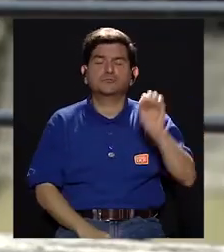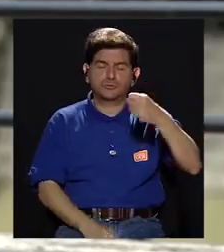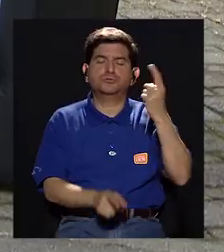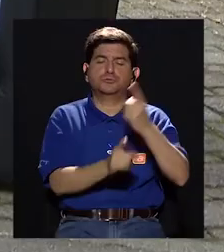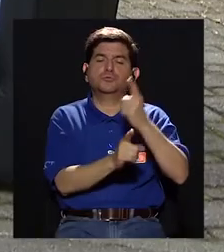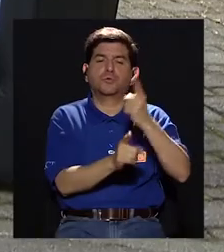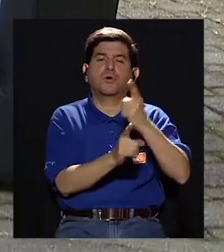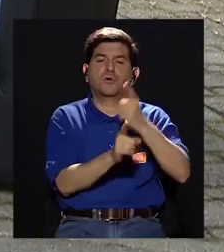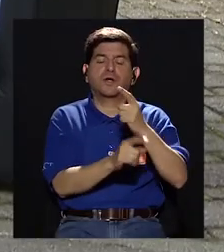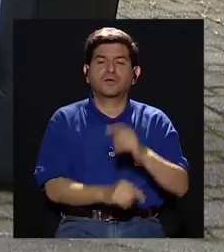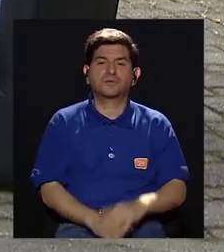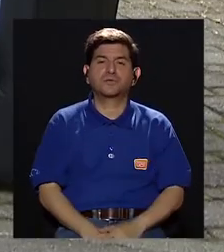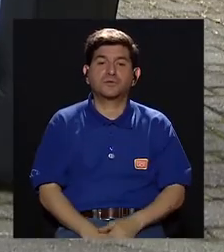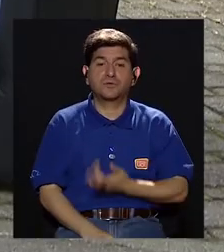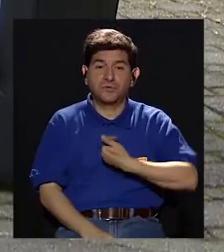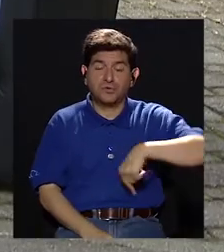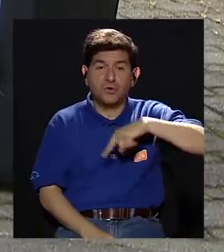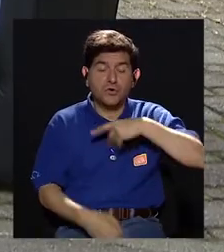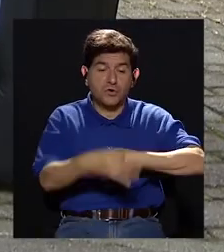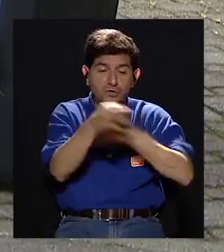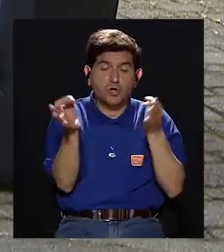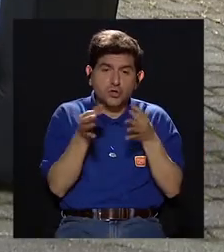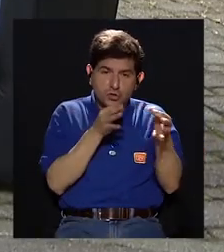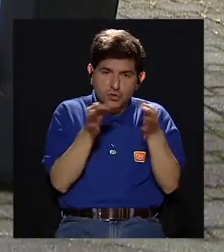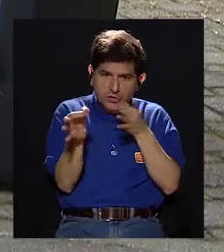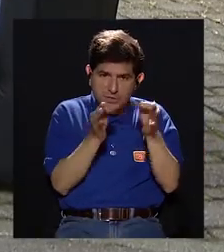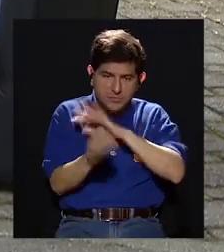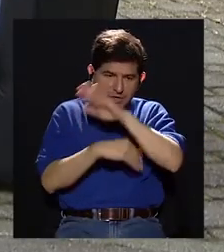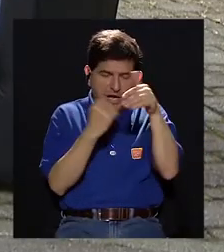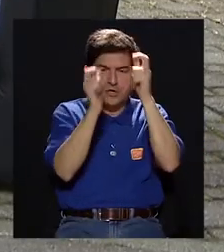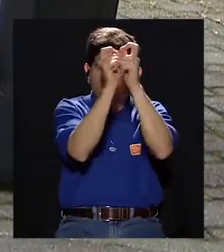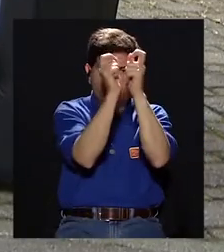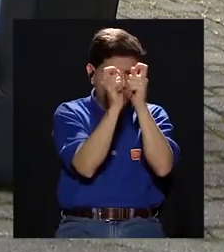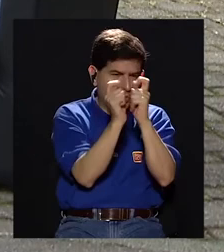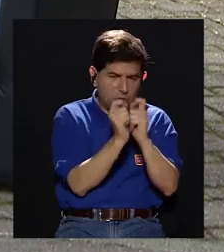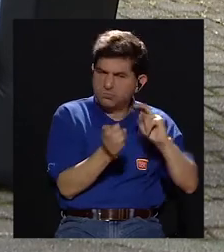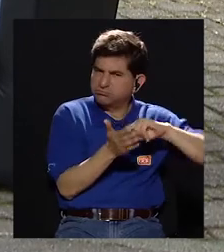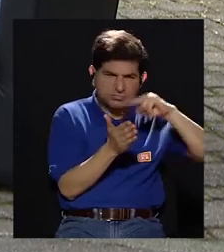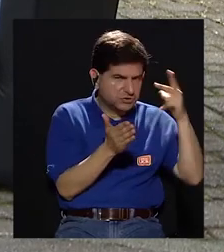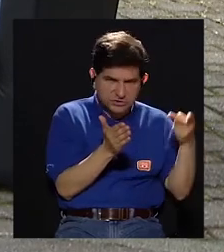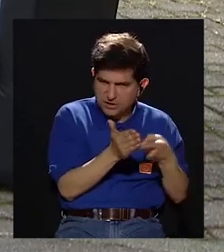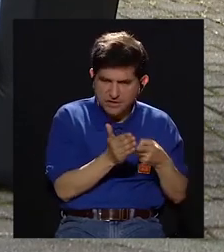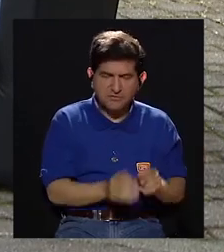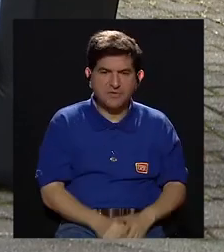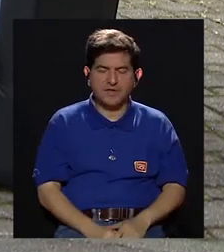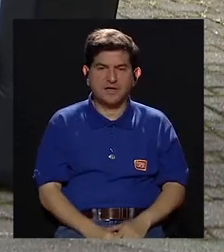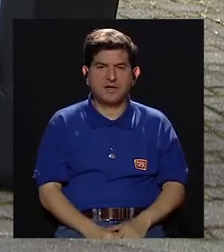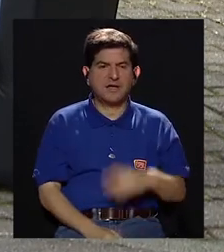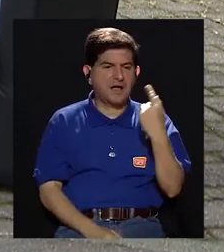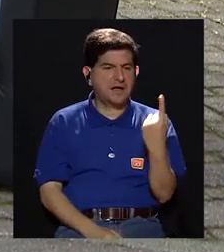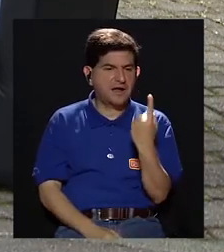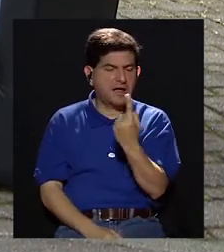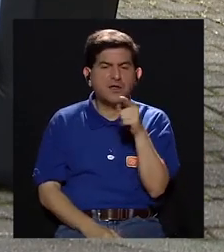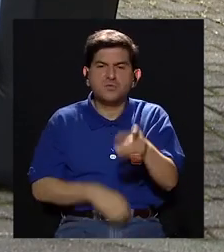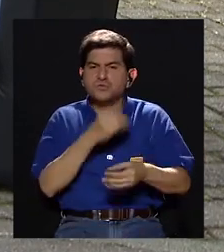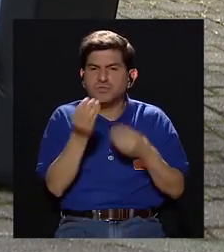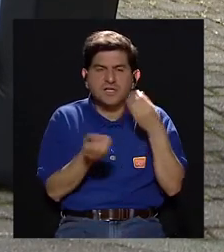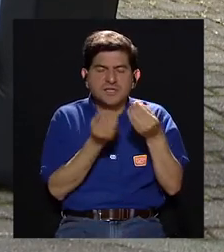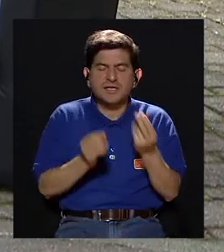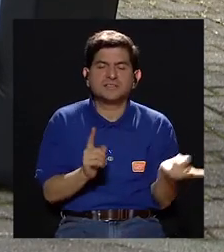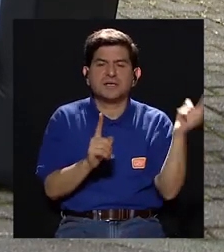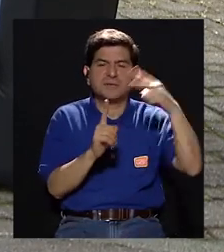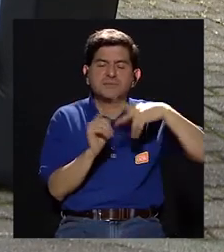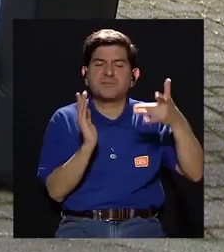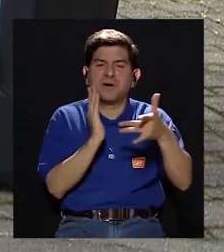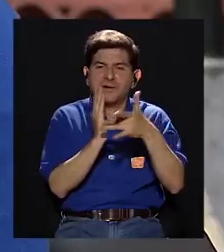técnica. Exactamente, digamos. O sea, nosotros en el taller te explicamos todos los detalles, de qué se trata, qué tiene cada punto, qué es lo que tienes que hacer